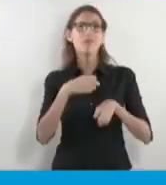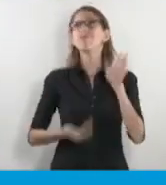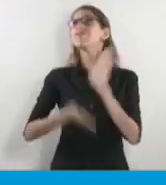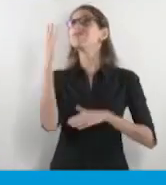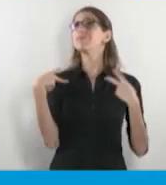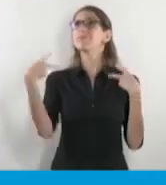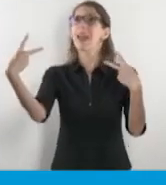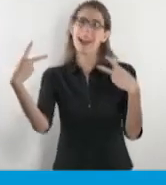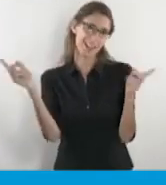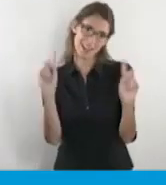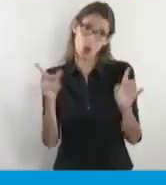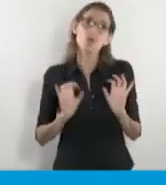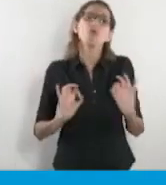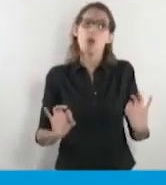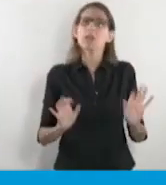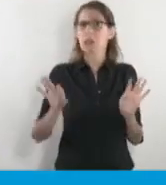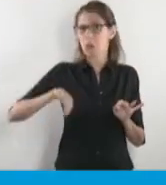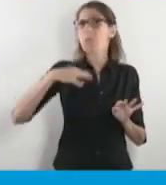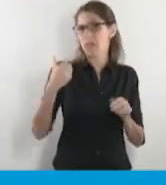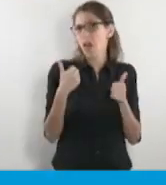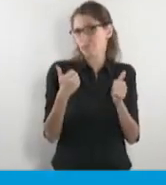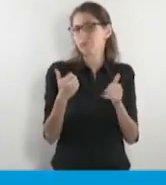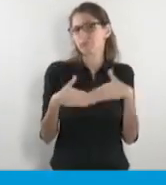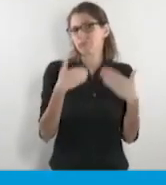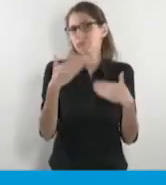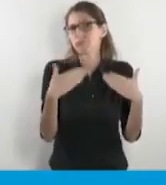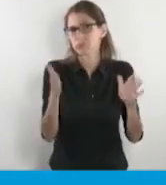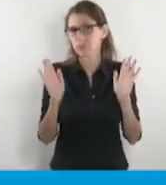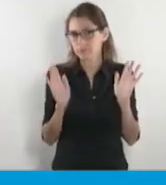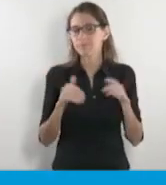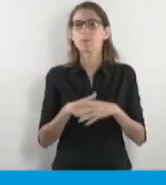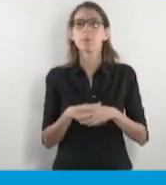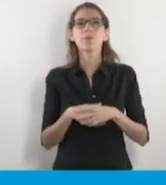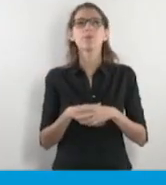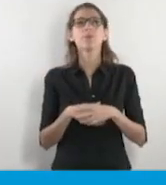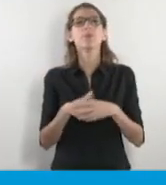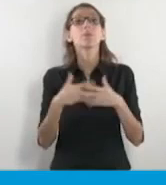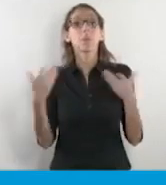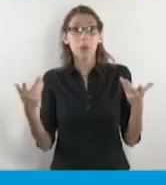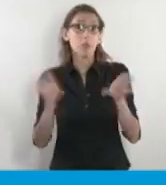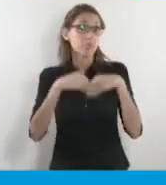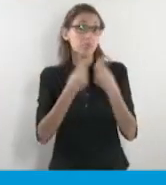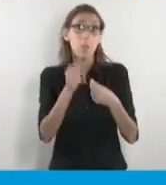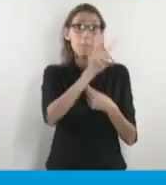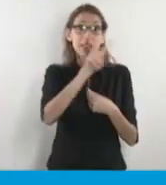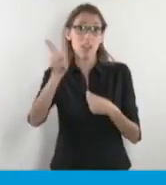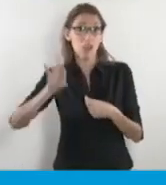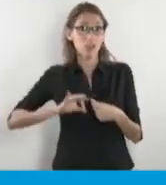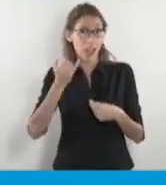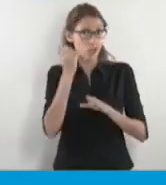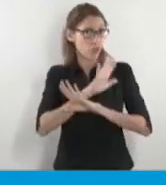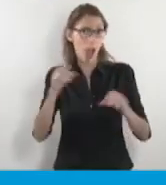solamente para vivir pero pero bueno la verdad que que hace 22 años que soy bibliotecario